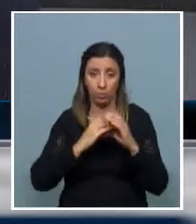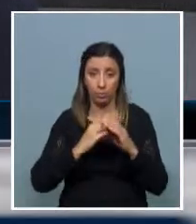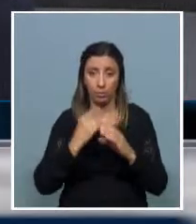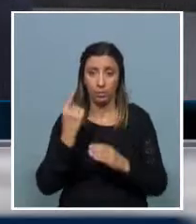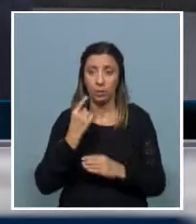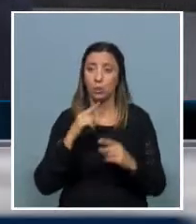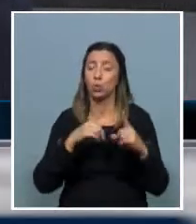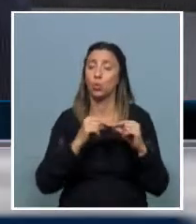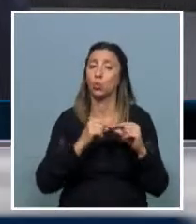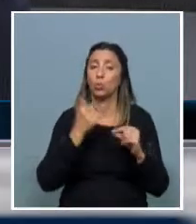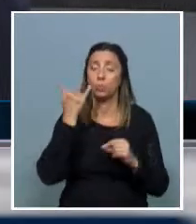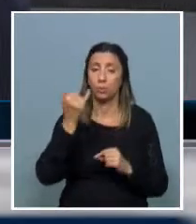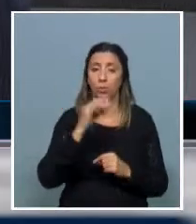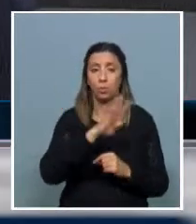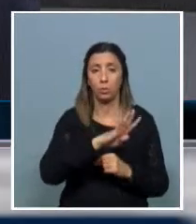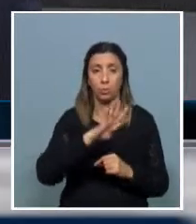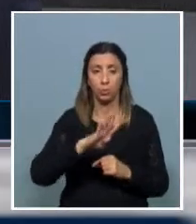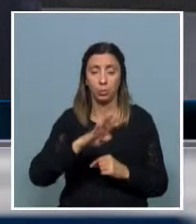director, ahí están los números de teléfono, es el